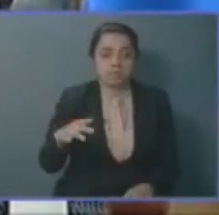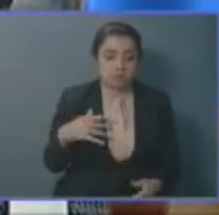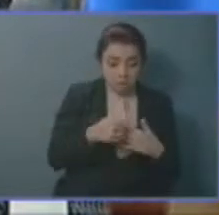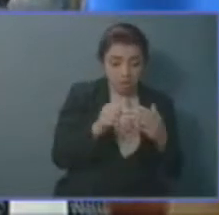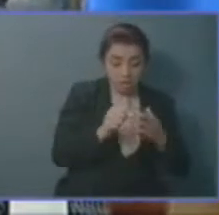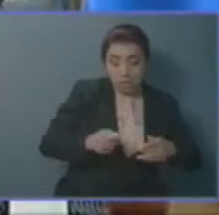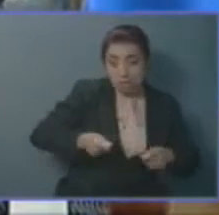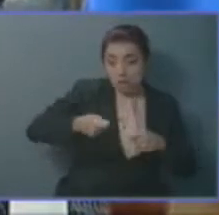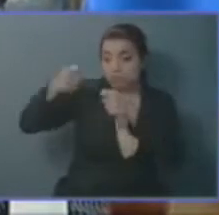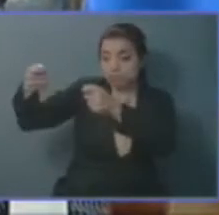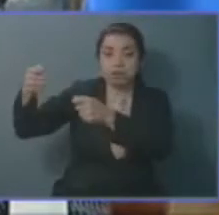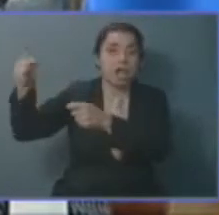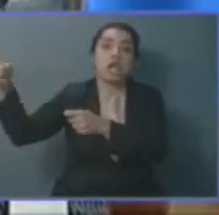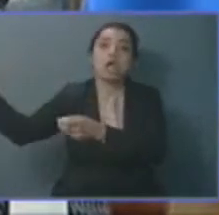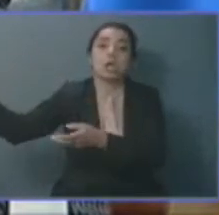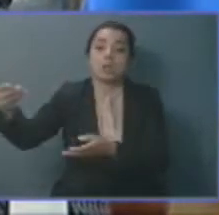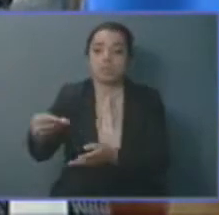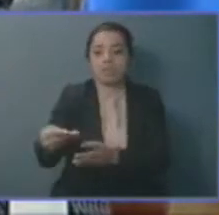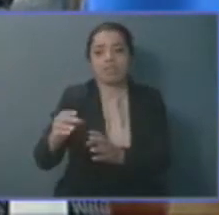alegó.